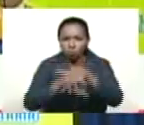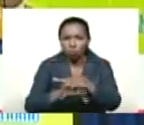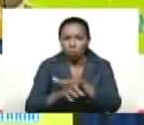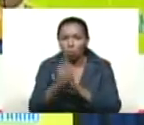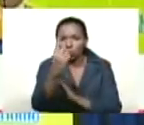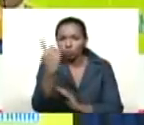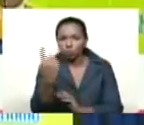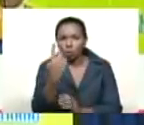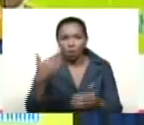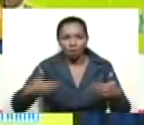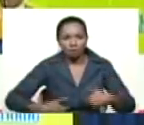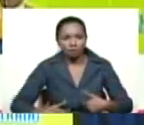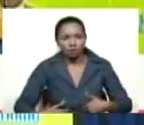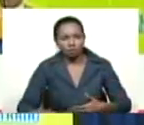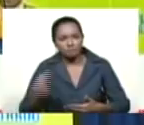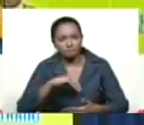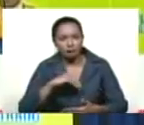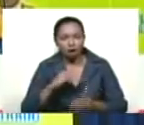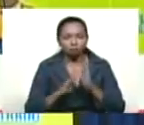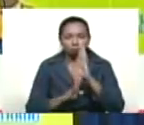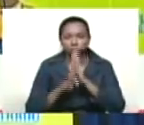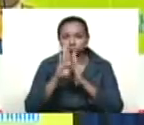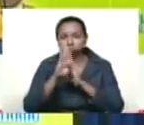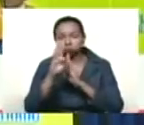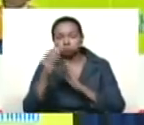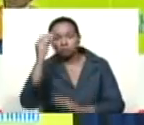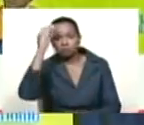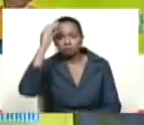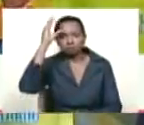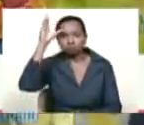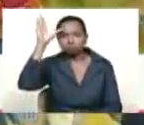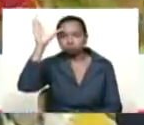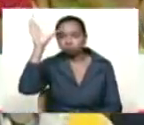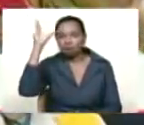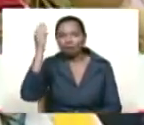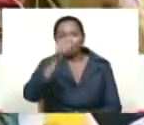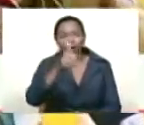esfuerzo, porque eso va a incrementar la capacidad.